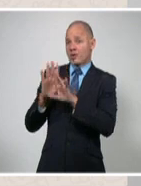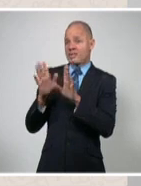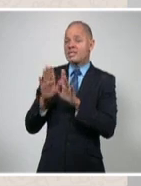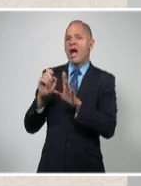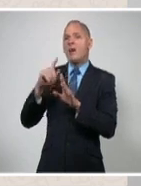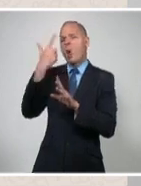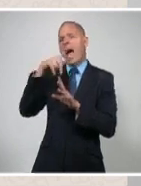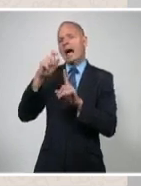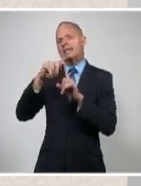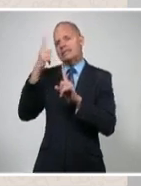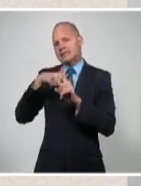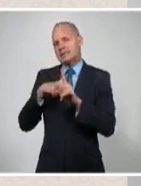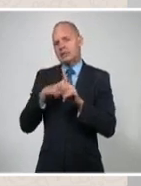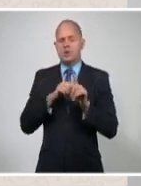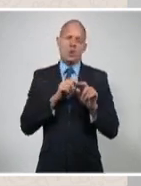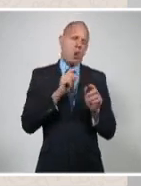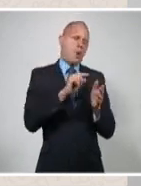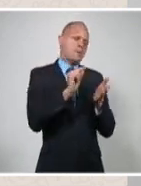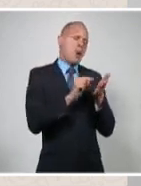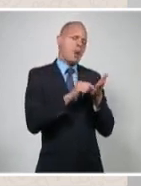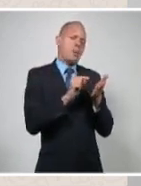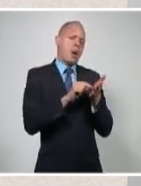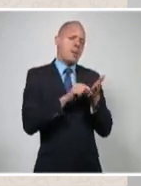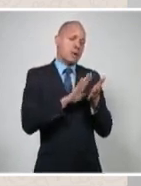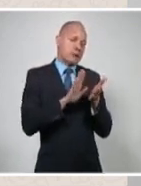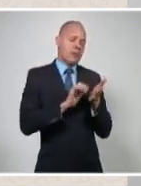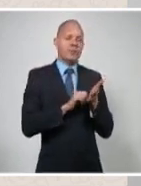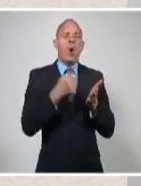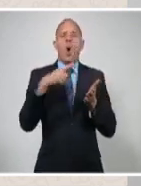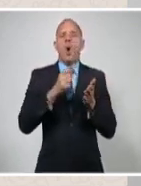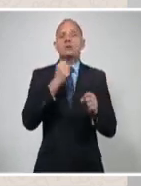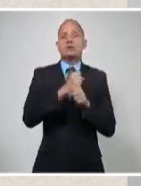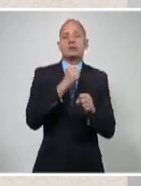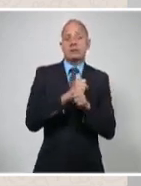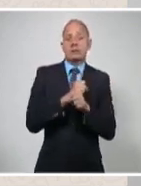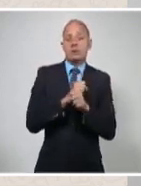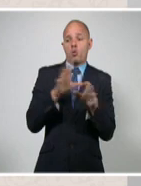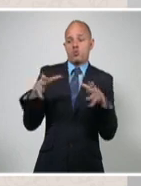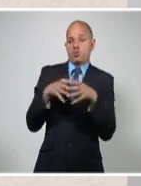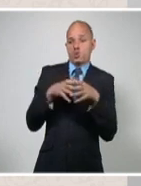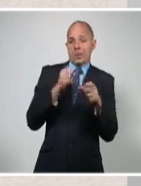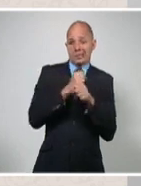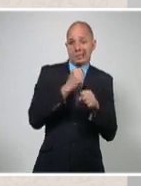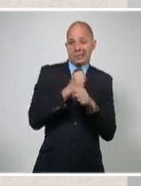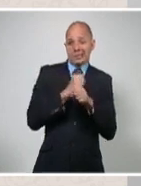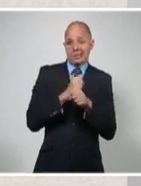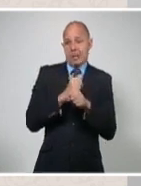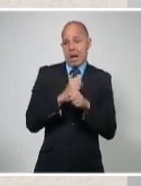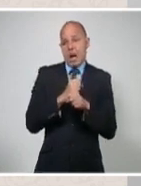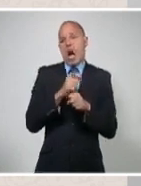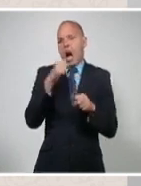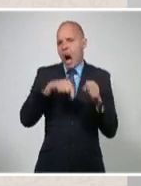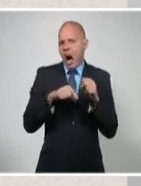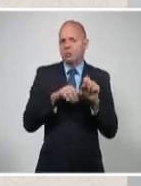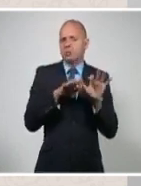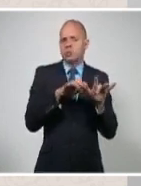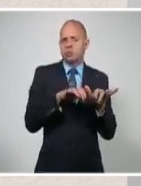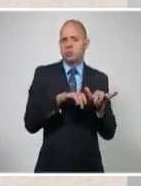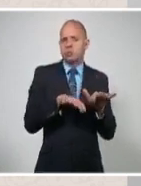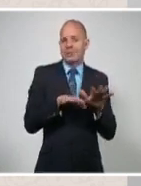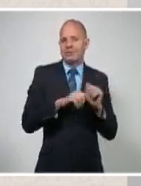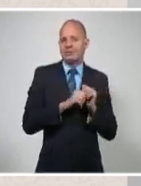discutido, de abrir el chat de cada sesión virtual de trabajo, incluido en algún momento de urgencia, organizan las reuniones una vez